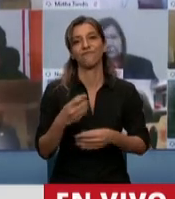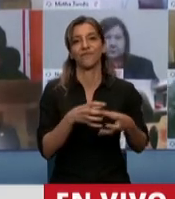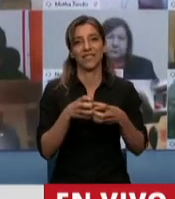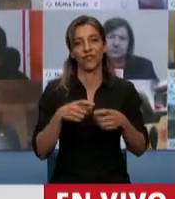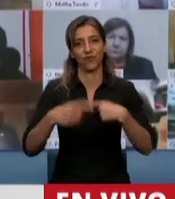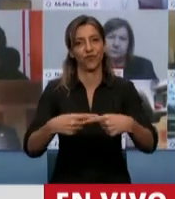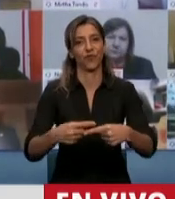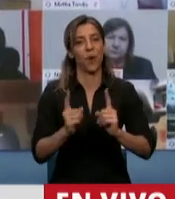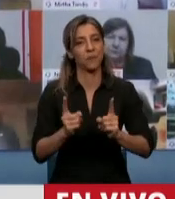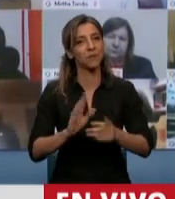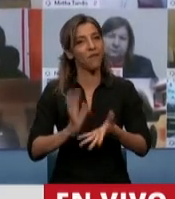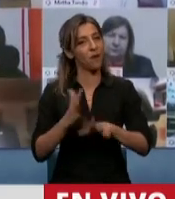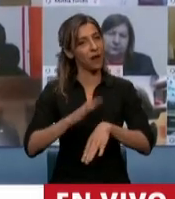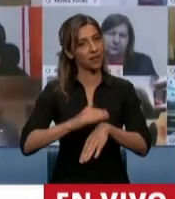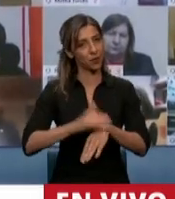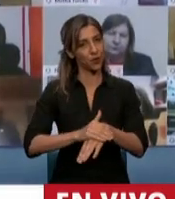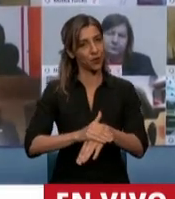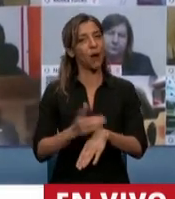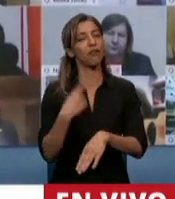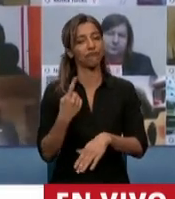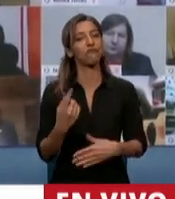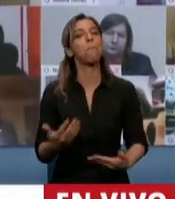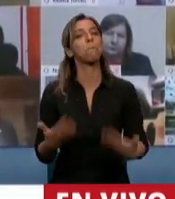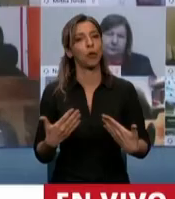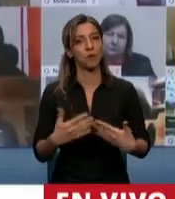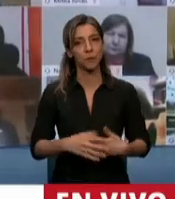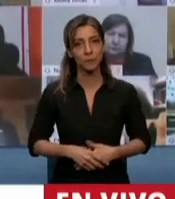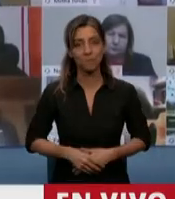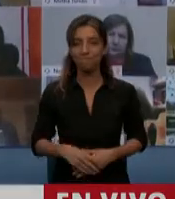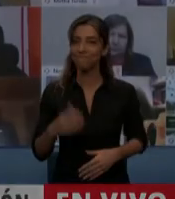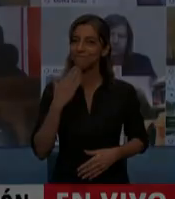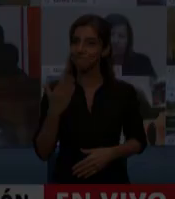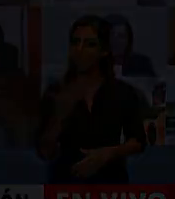hacer. Muchas gracias, señor presidente. Gracias, diputada.